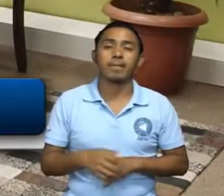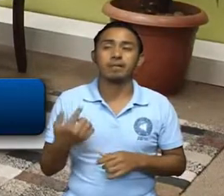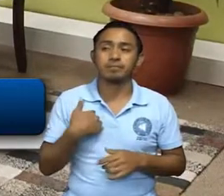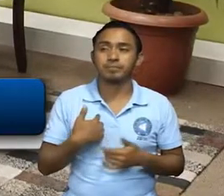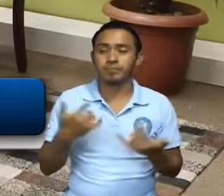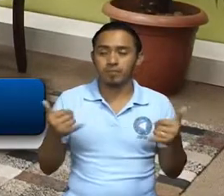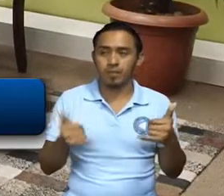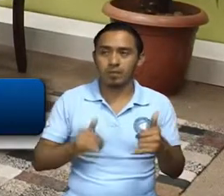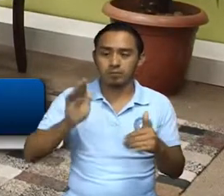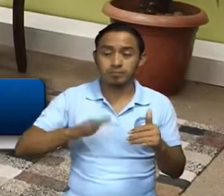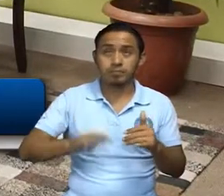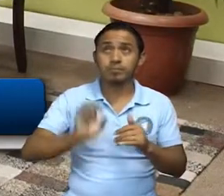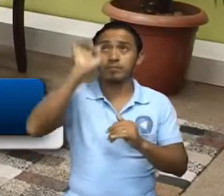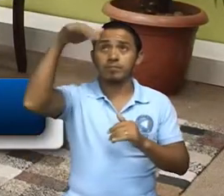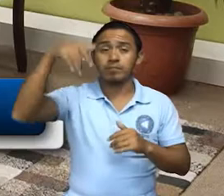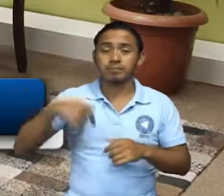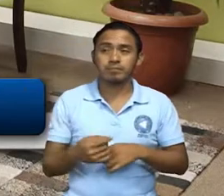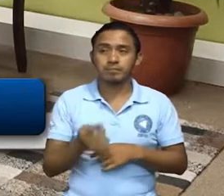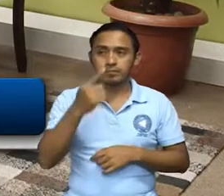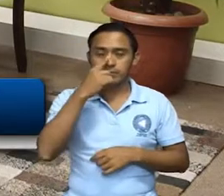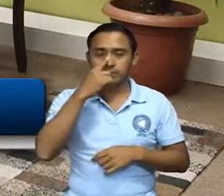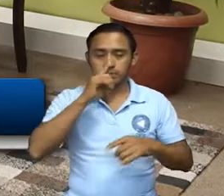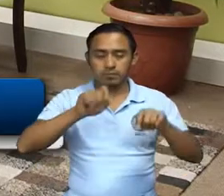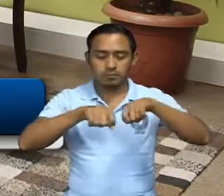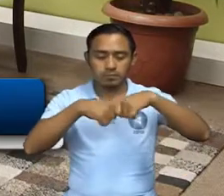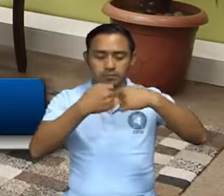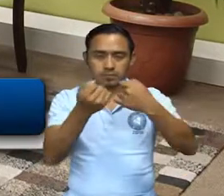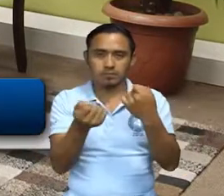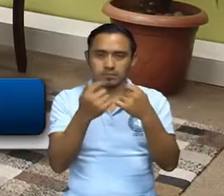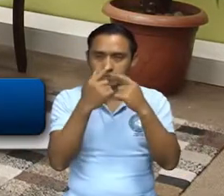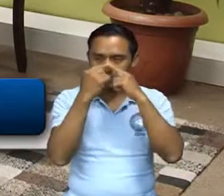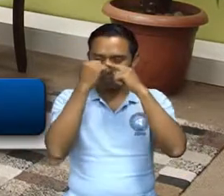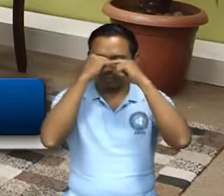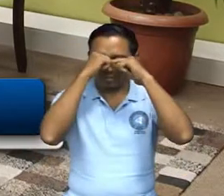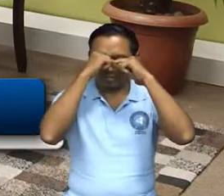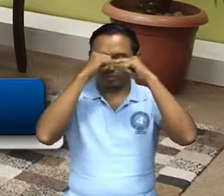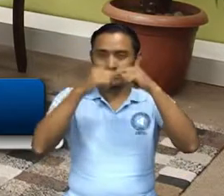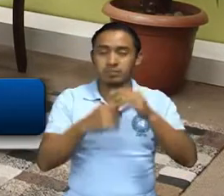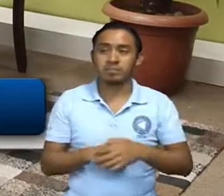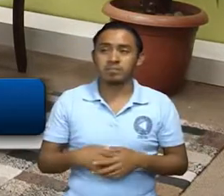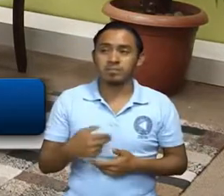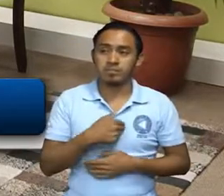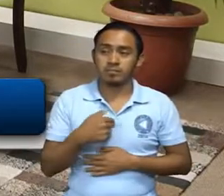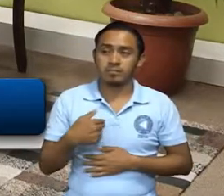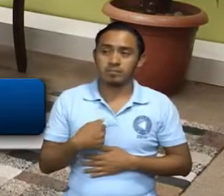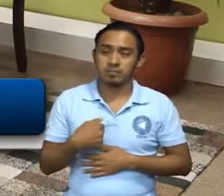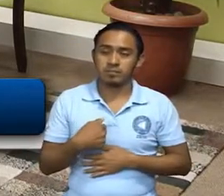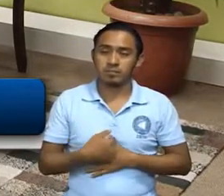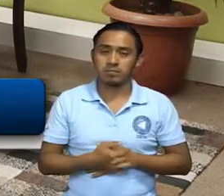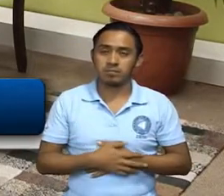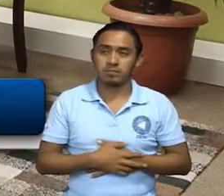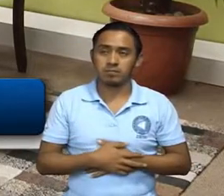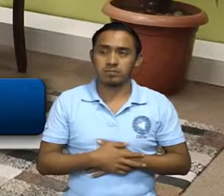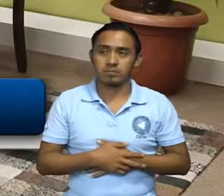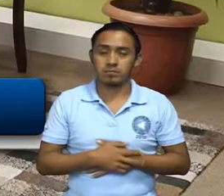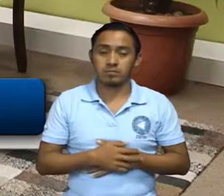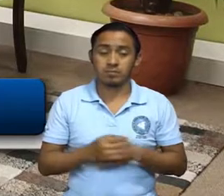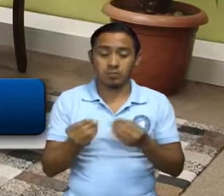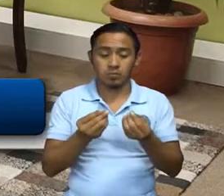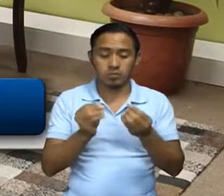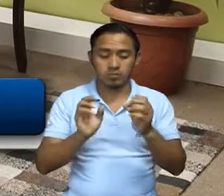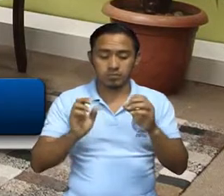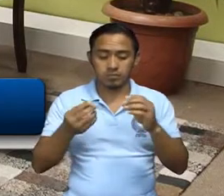jugando basquetbol se me hundió el tabique aquí. A mí me hicieron en el hospital Manolo me pusieron unas